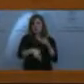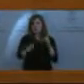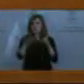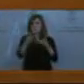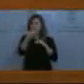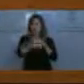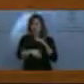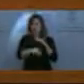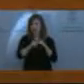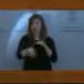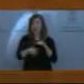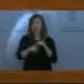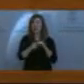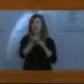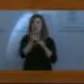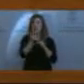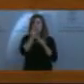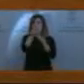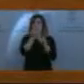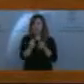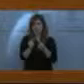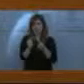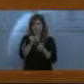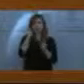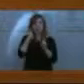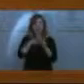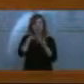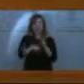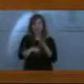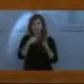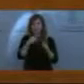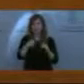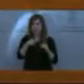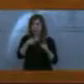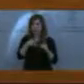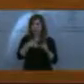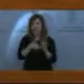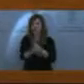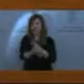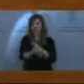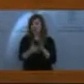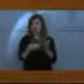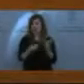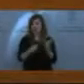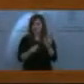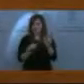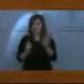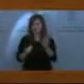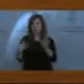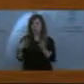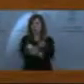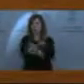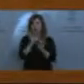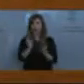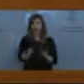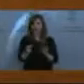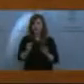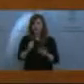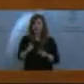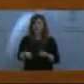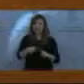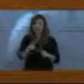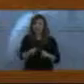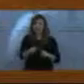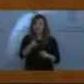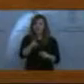unas partidas presupuestarias y unos objetivos, esto ya lo sacamos del folio en blanco a la obra de Tomás Moro, Utopía. Y luego, la